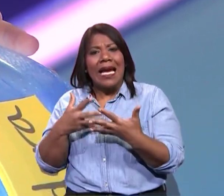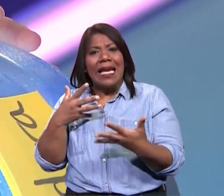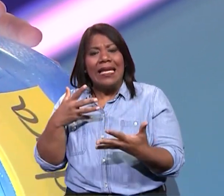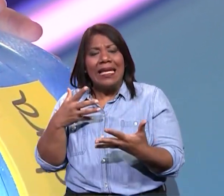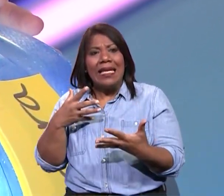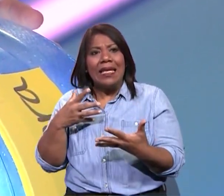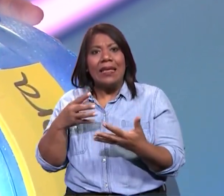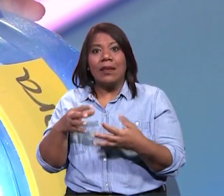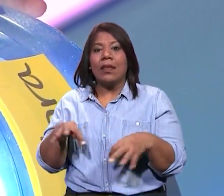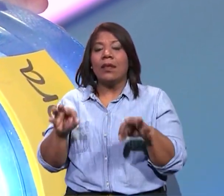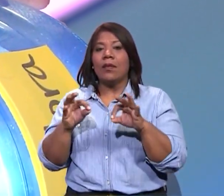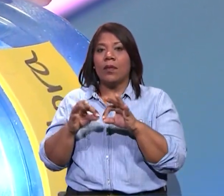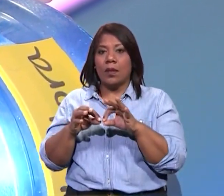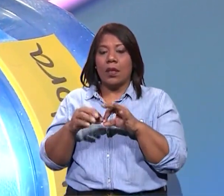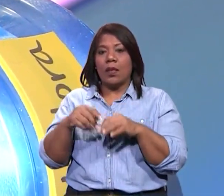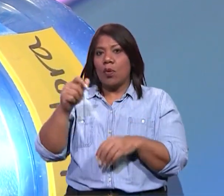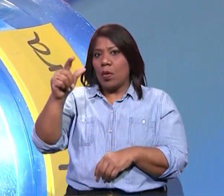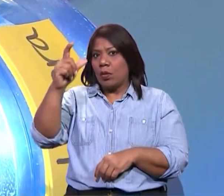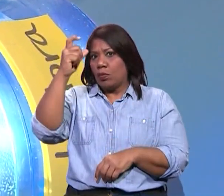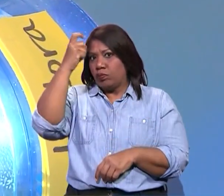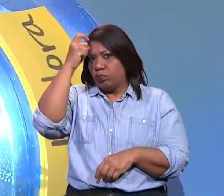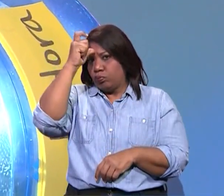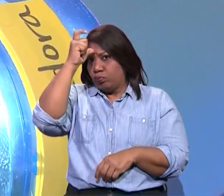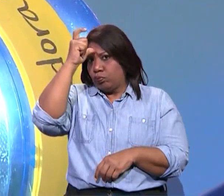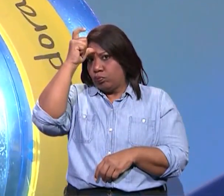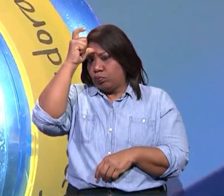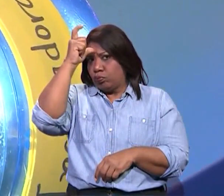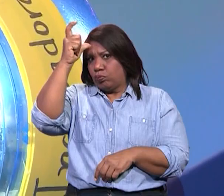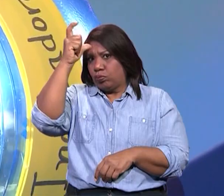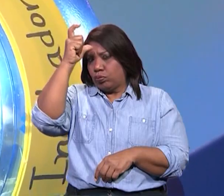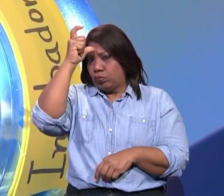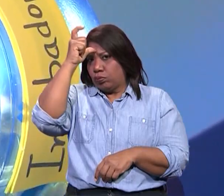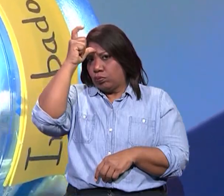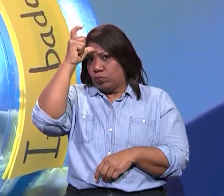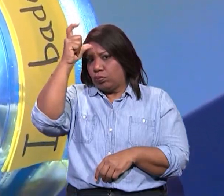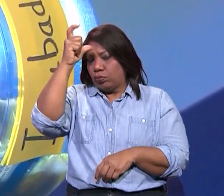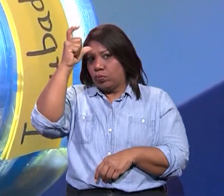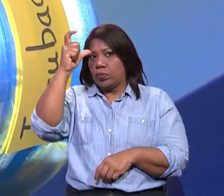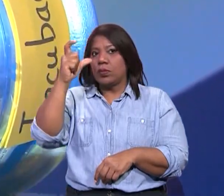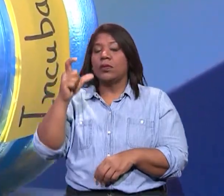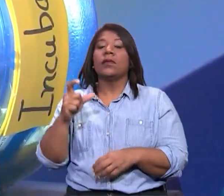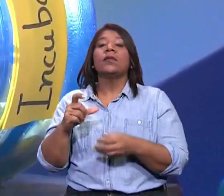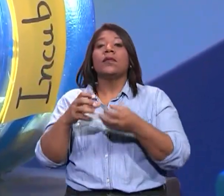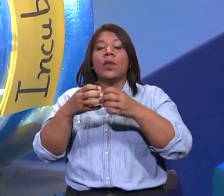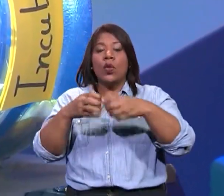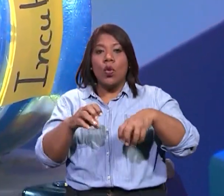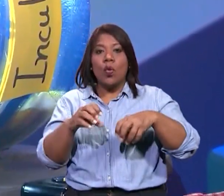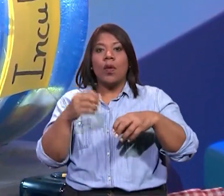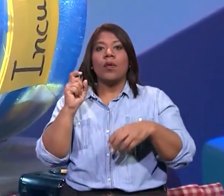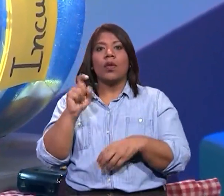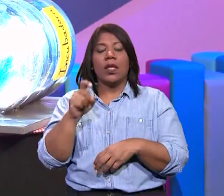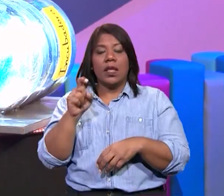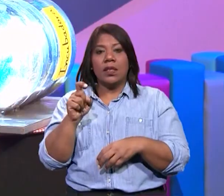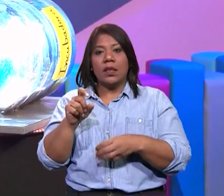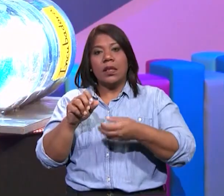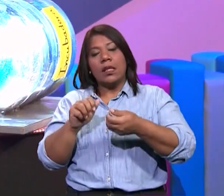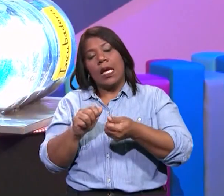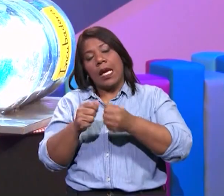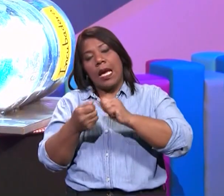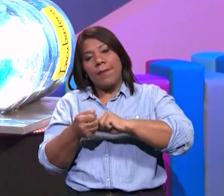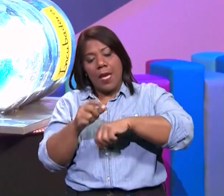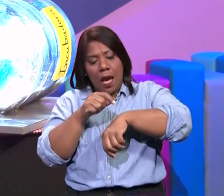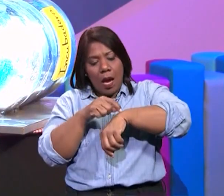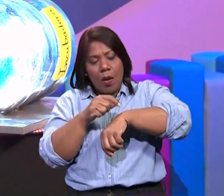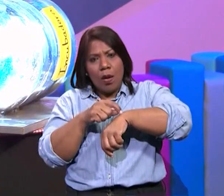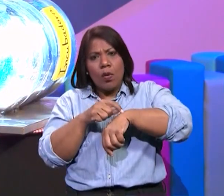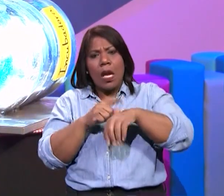un termómetro, ¿sí? Los huevos que colocamos aquí hay que darles vuelta aproximadamente entre 6 y 8